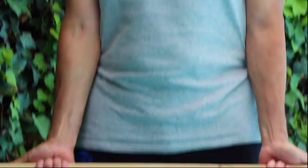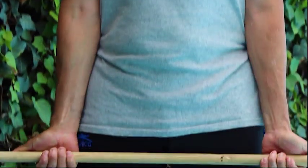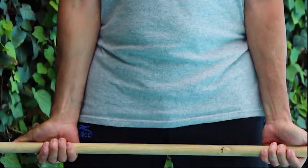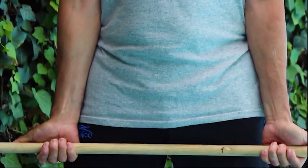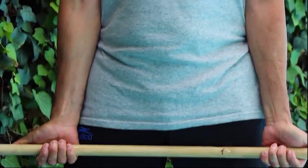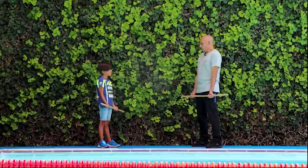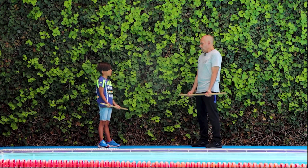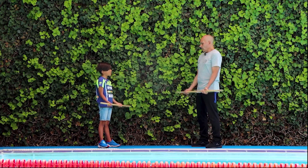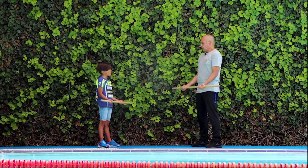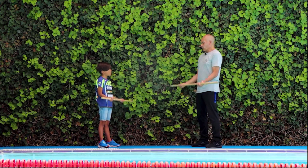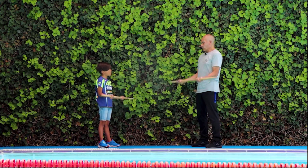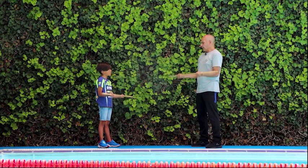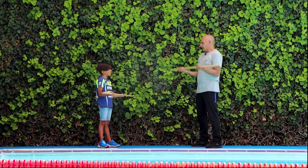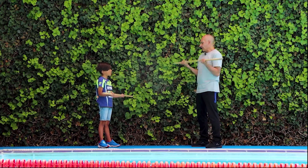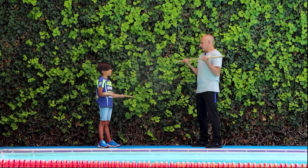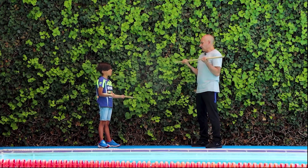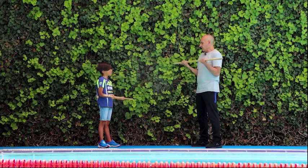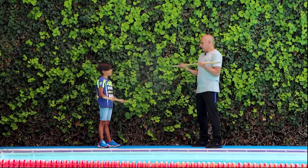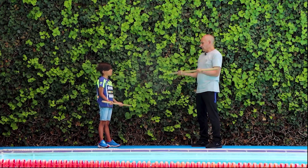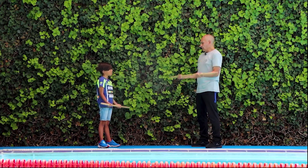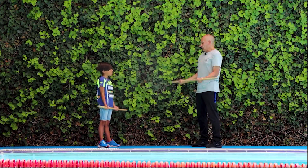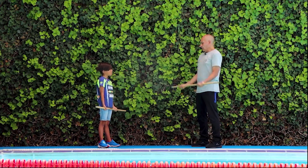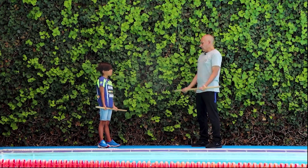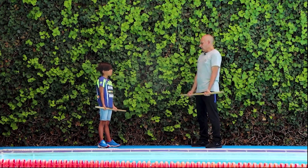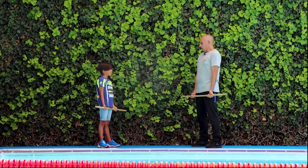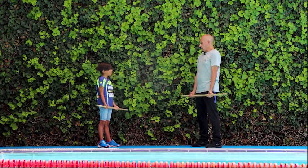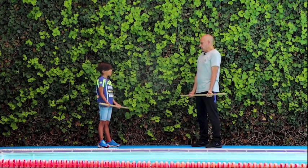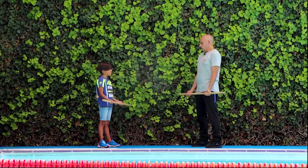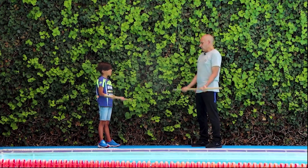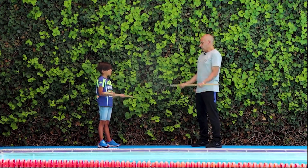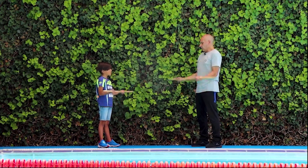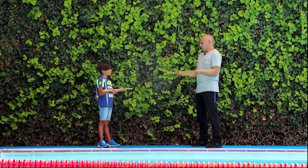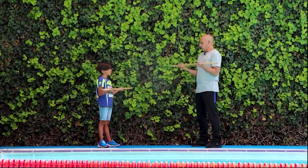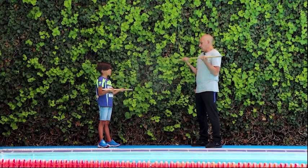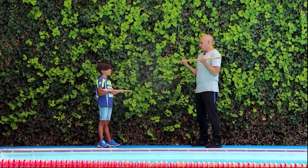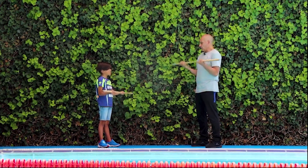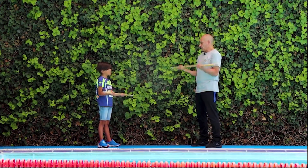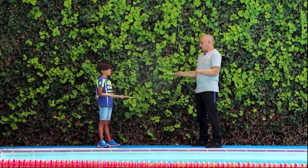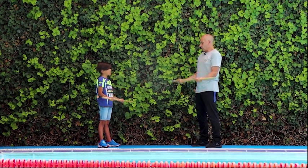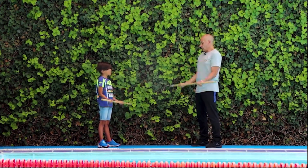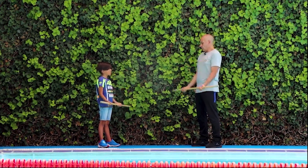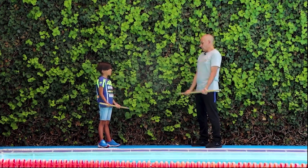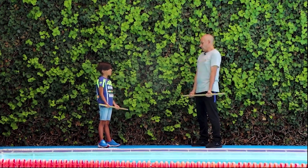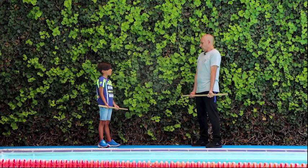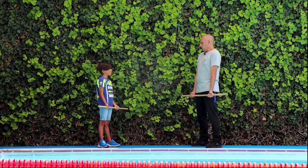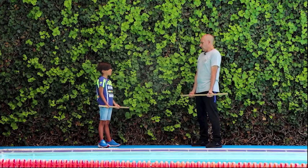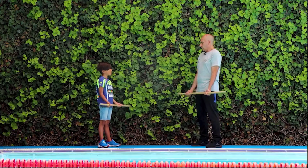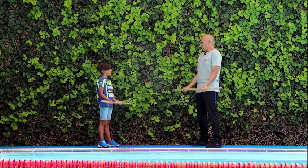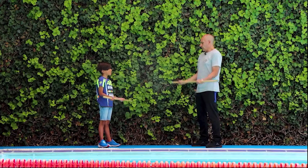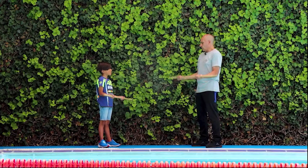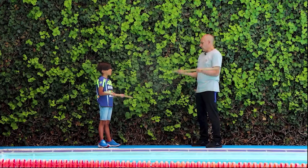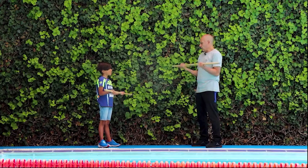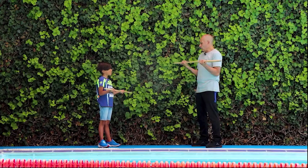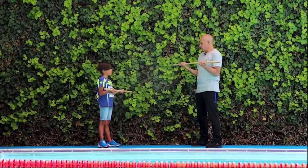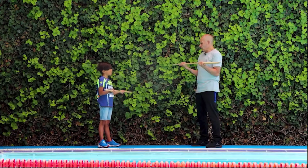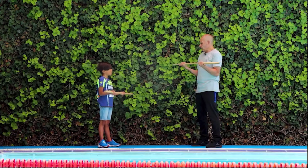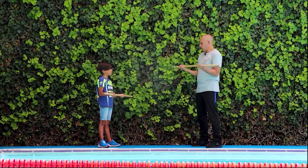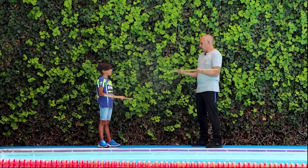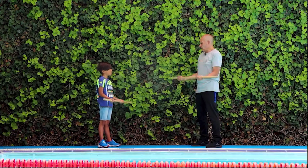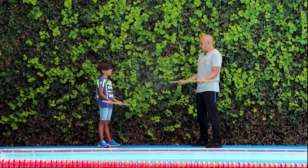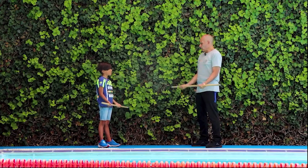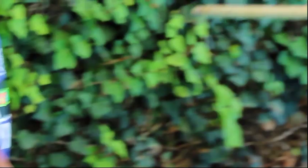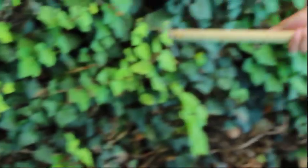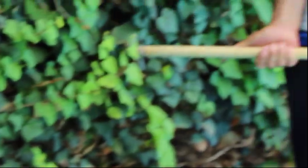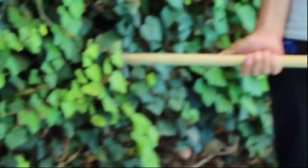y extendemos. Nuestra espalda derecha y nuestros pies bien fijos. Flexionamos a